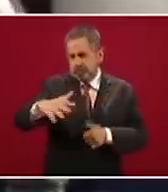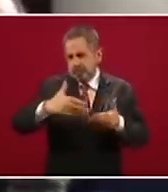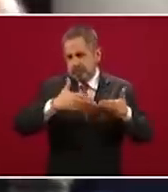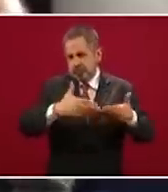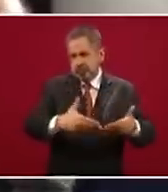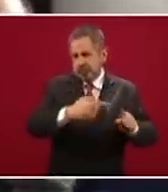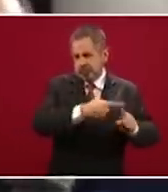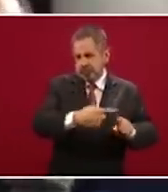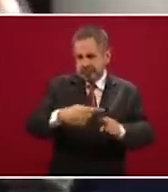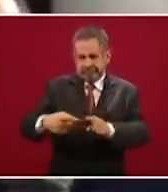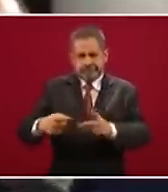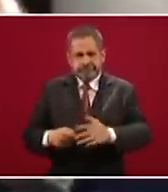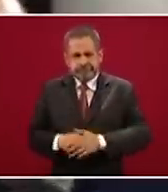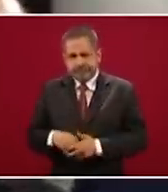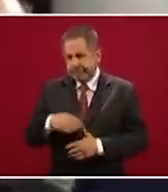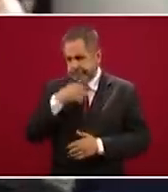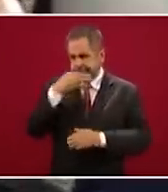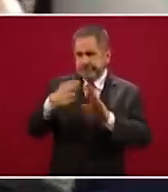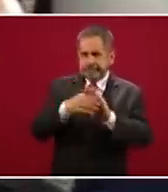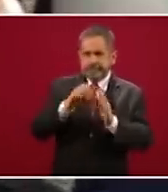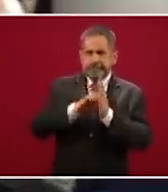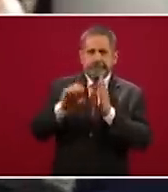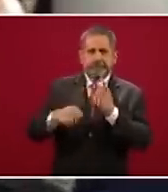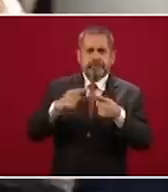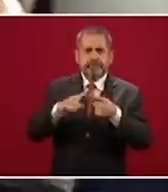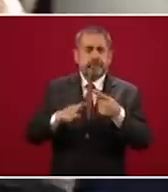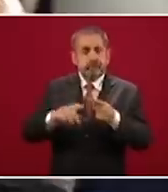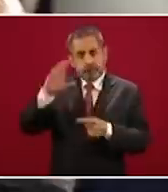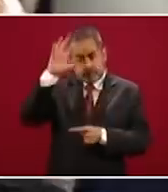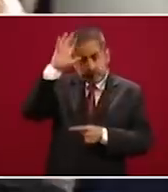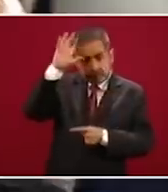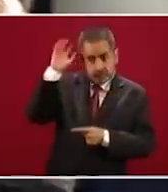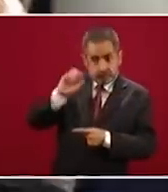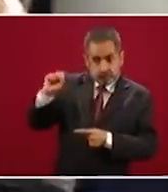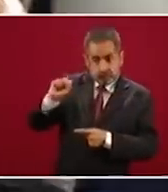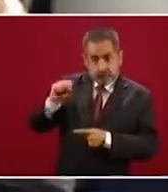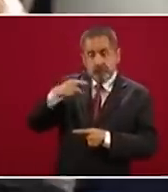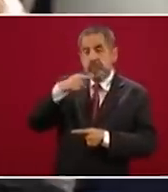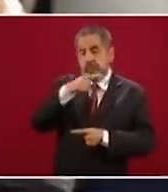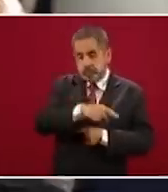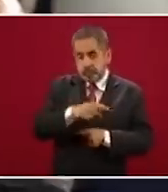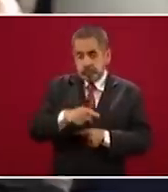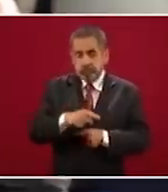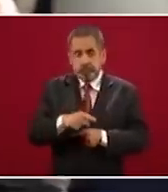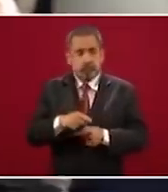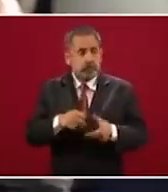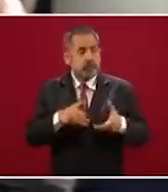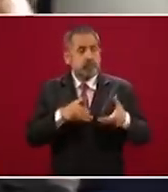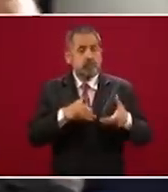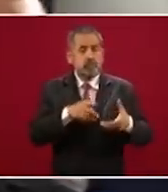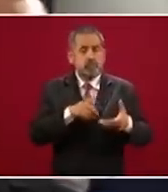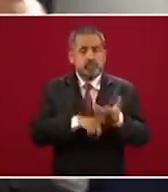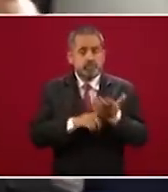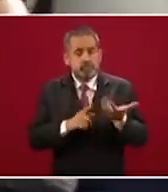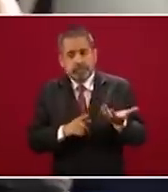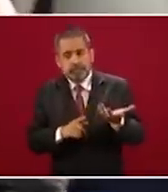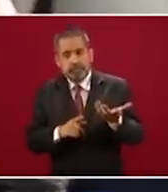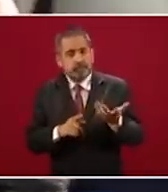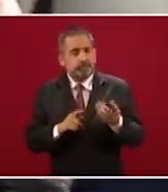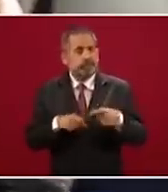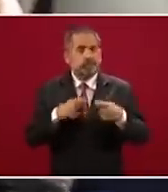más tres ejemplos. Morelos tuvo que utilizar el corso norteamericano, lo